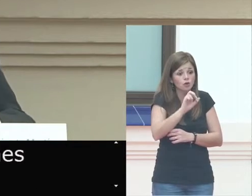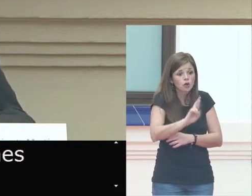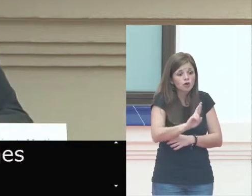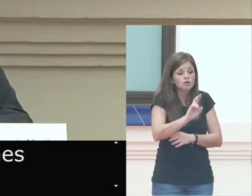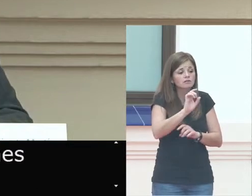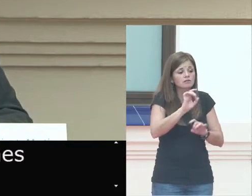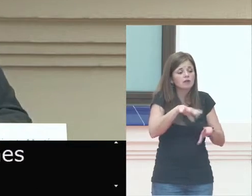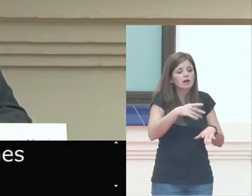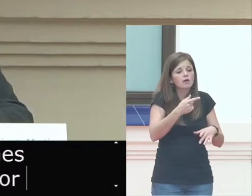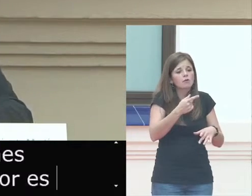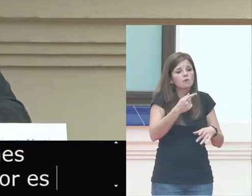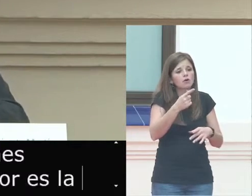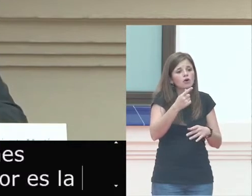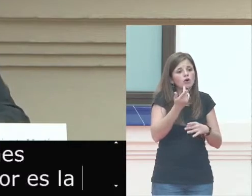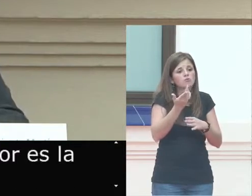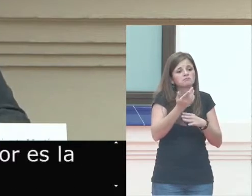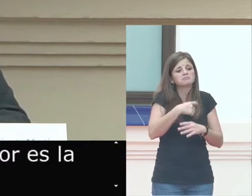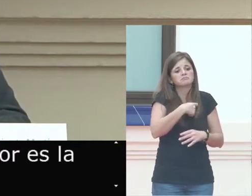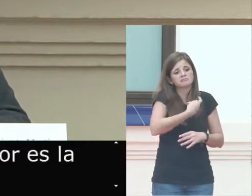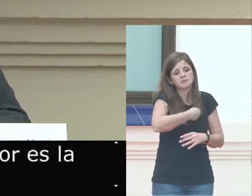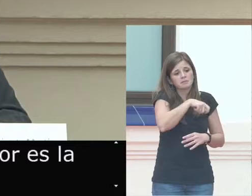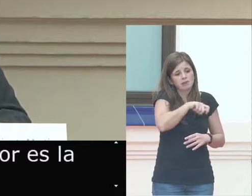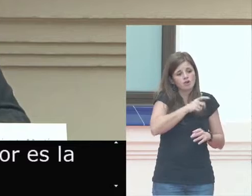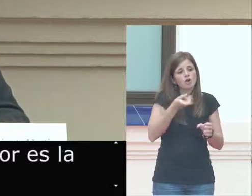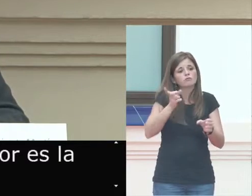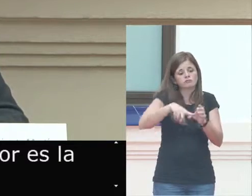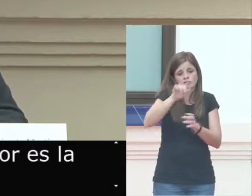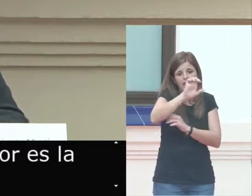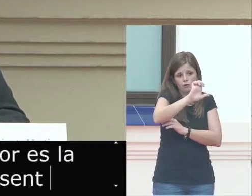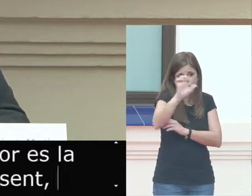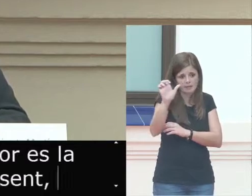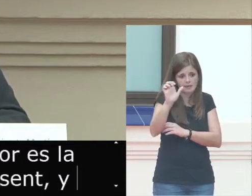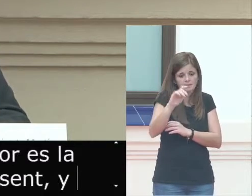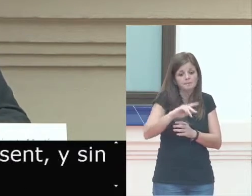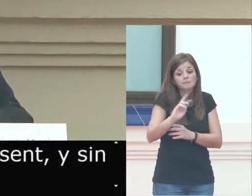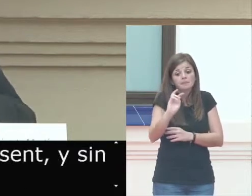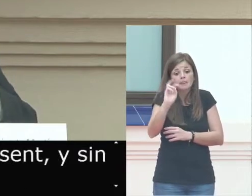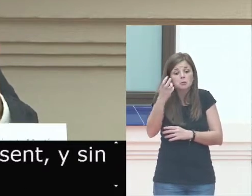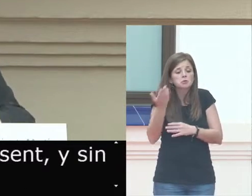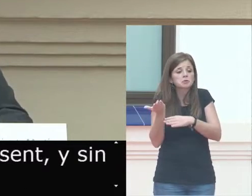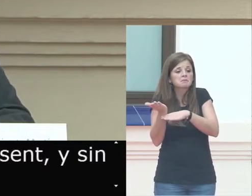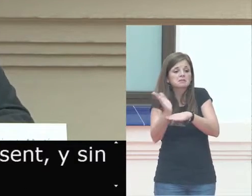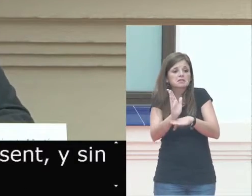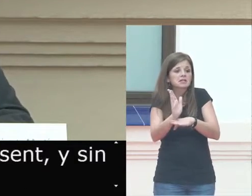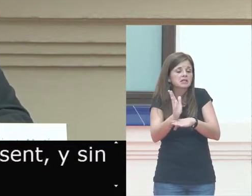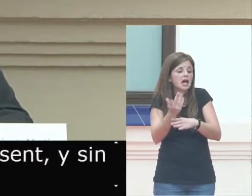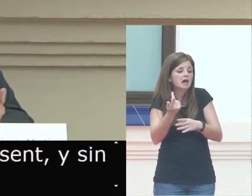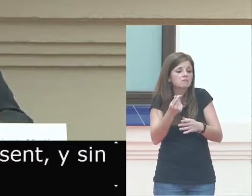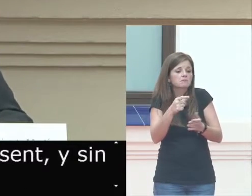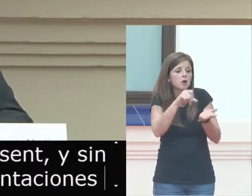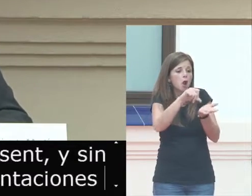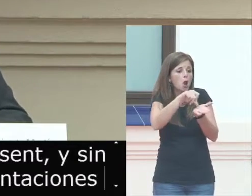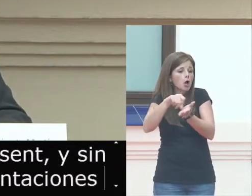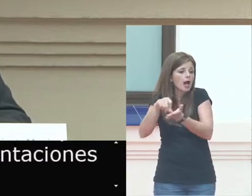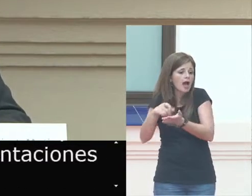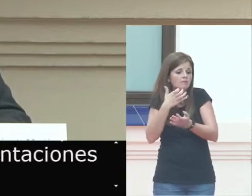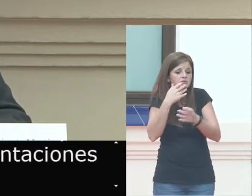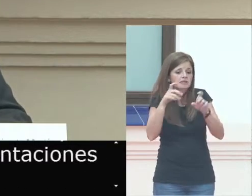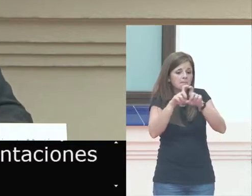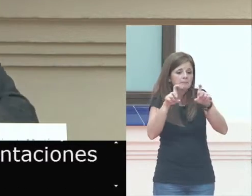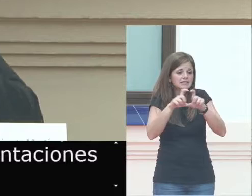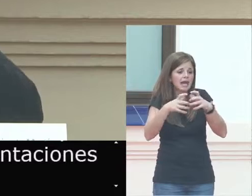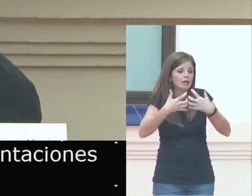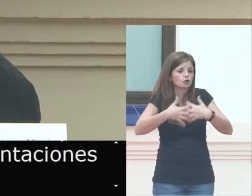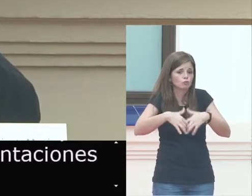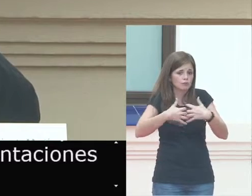normalización europeos, y sin embargo otros como ETSI funcionan por representación directa de sus vocales, que son las empresas, la industria.